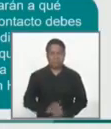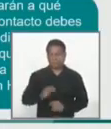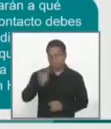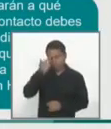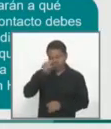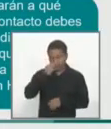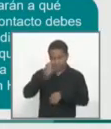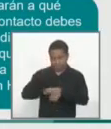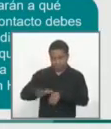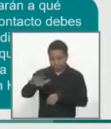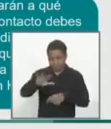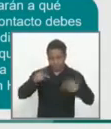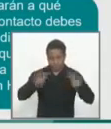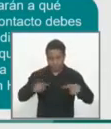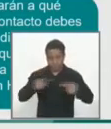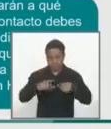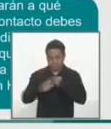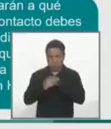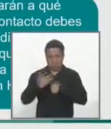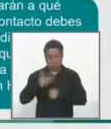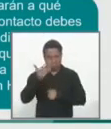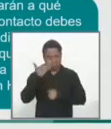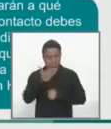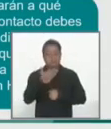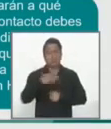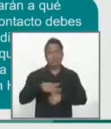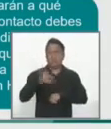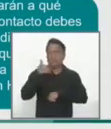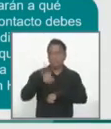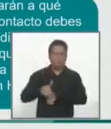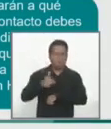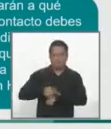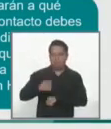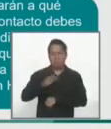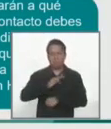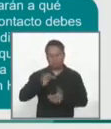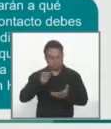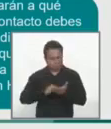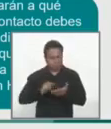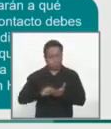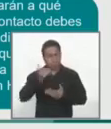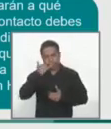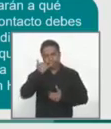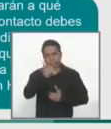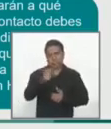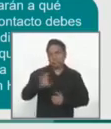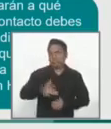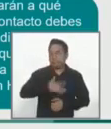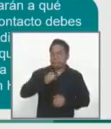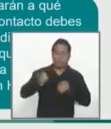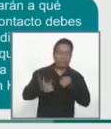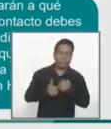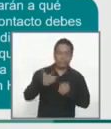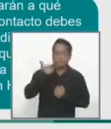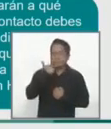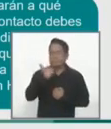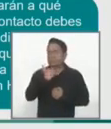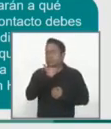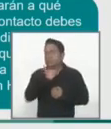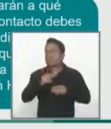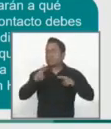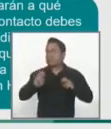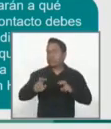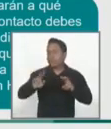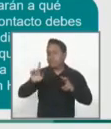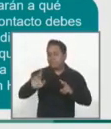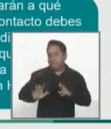Recordamos a la población que en pantalla aparecen los números a los cuales se pueden comunicar ante la presencia de síntomas relacionados con COVID,